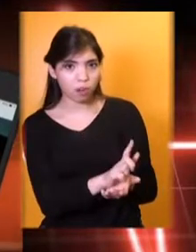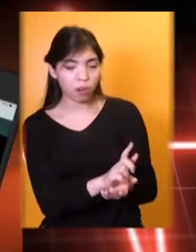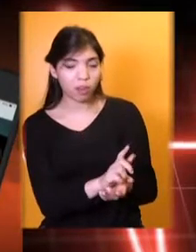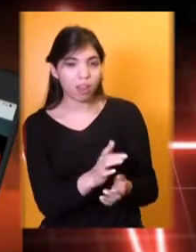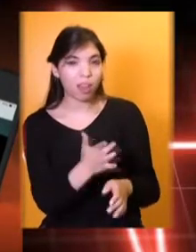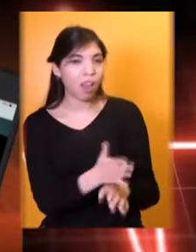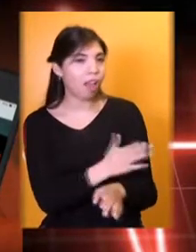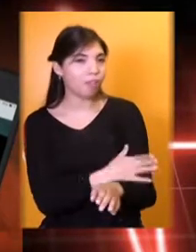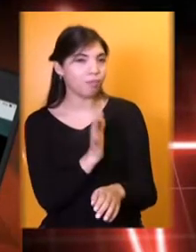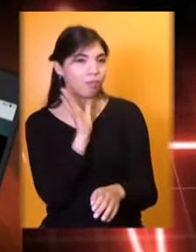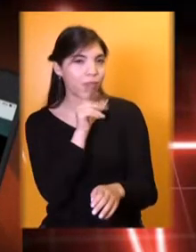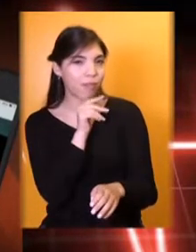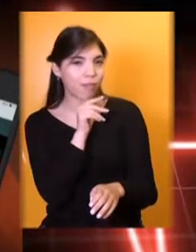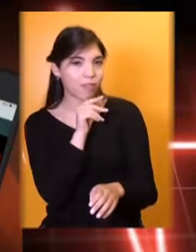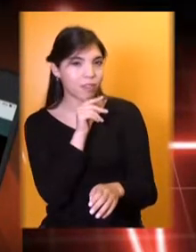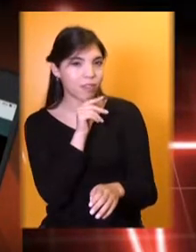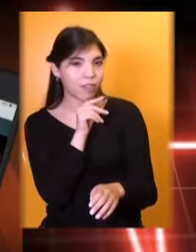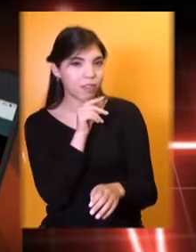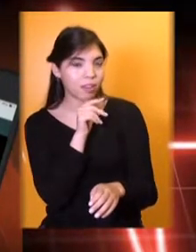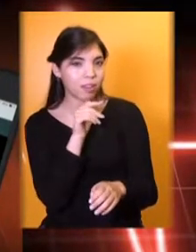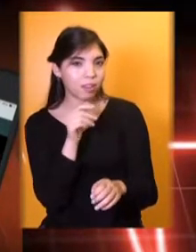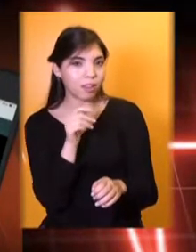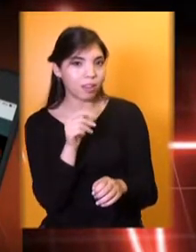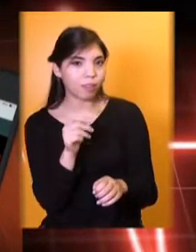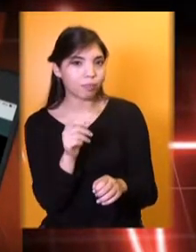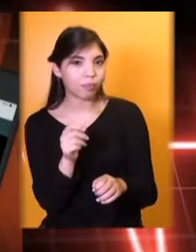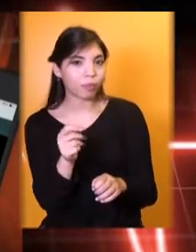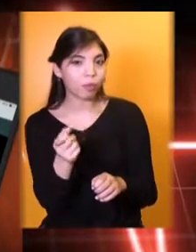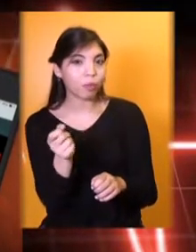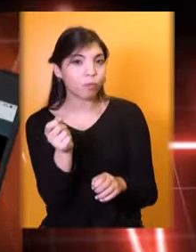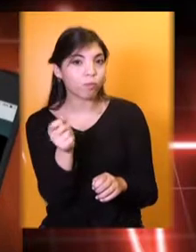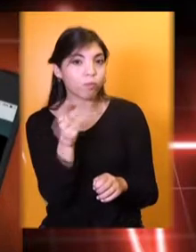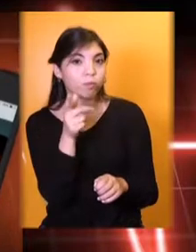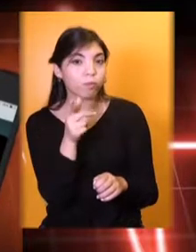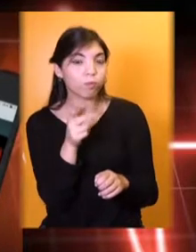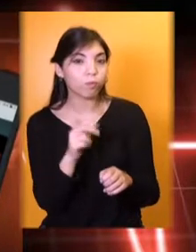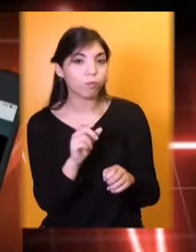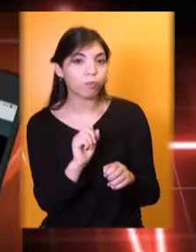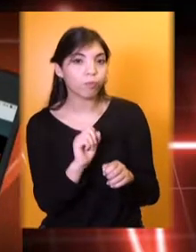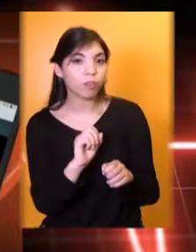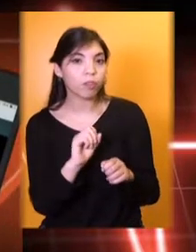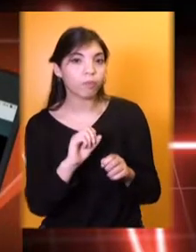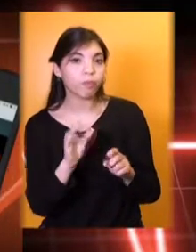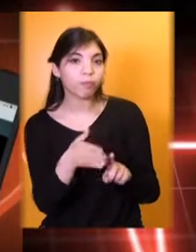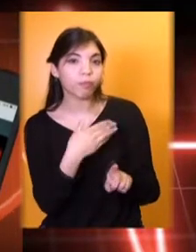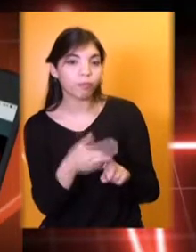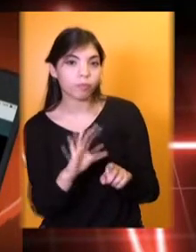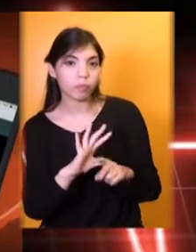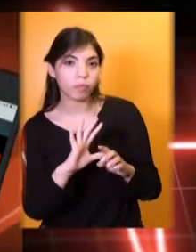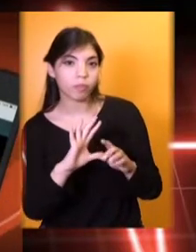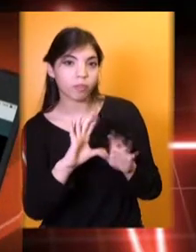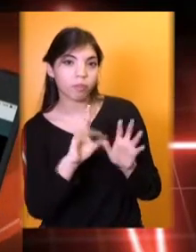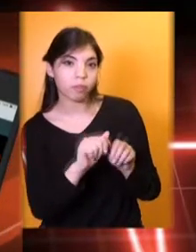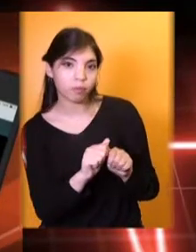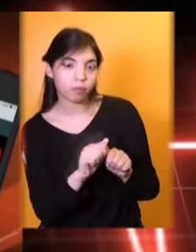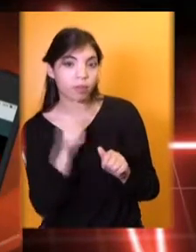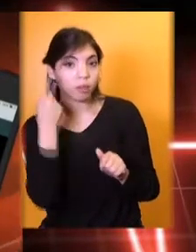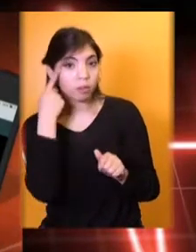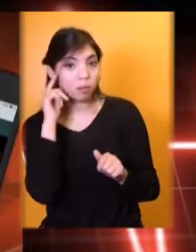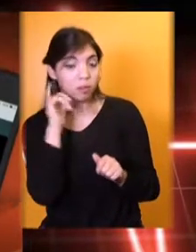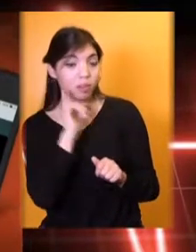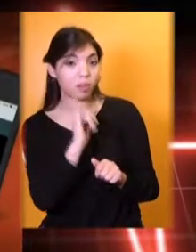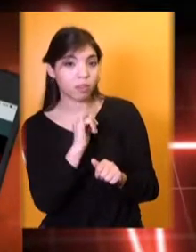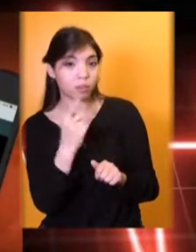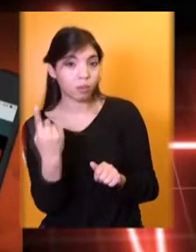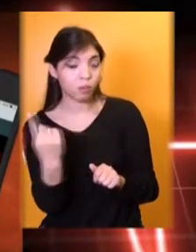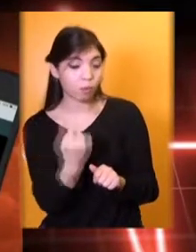por violencia intrafamiliar entre ellos que se mantuviera vigente o que existiera algún tipo de cautelar. Sí, en el trayecto al sitio del